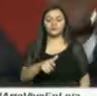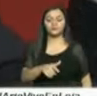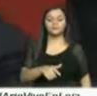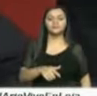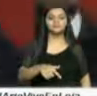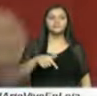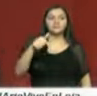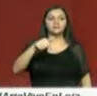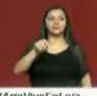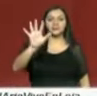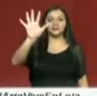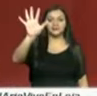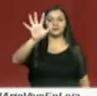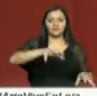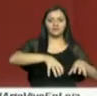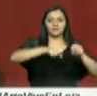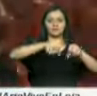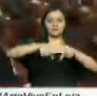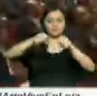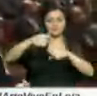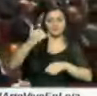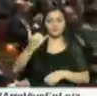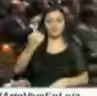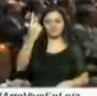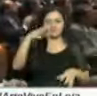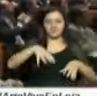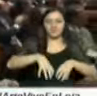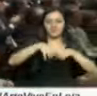tiene 5 orquestas sinfónicas.